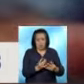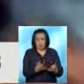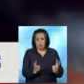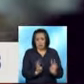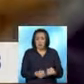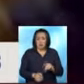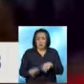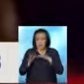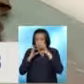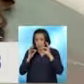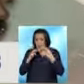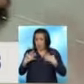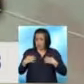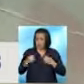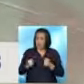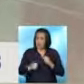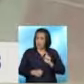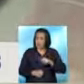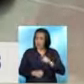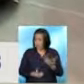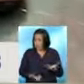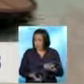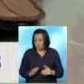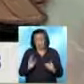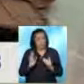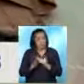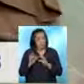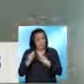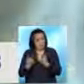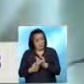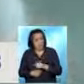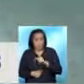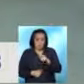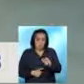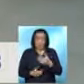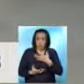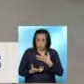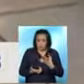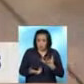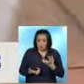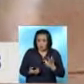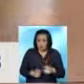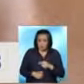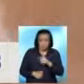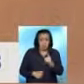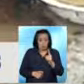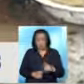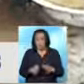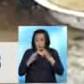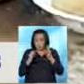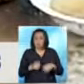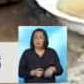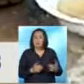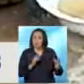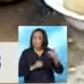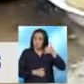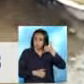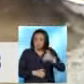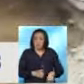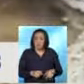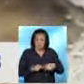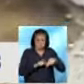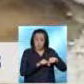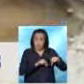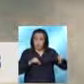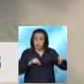los gatitos se recuperen, necesitarán urgente un hogar. Si usted se muestra interesado en adoptar uno, puede comunicarse al número que aparece